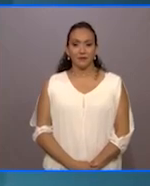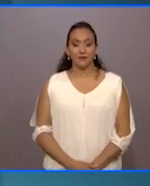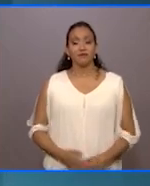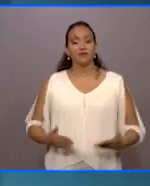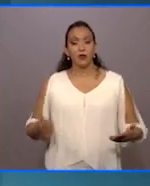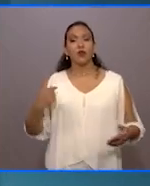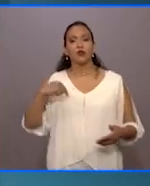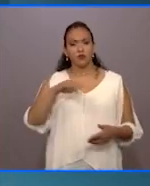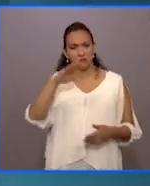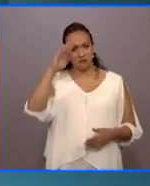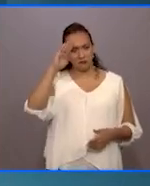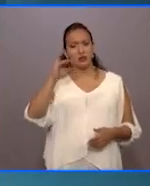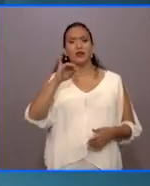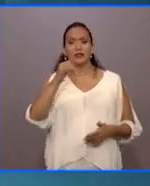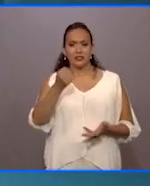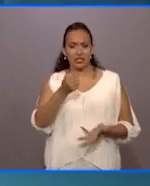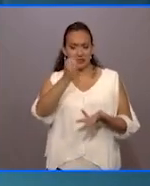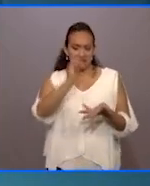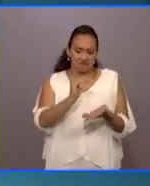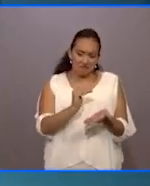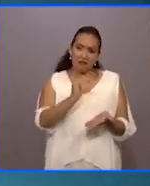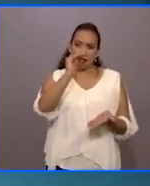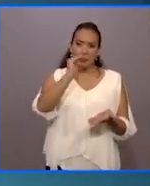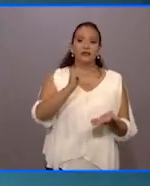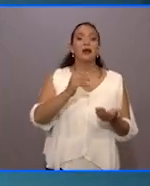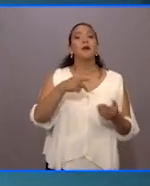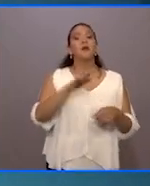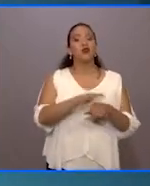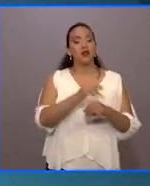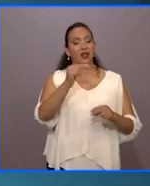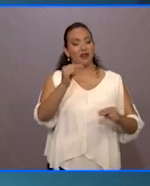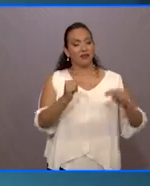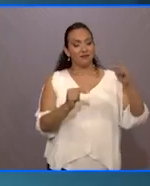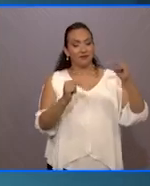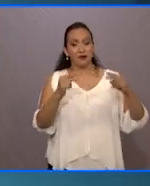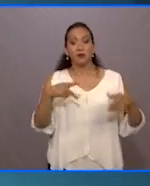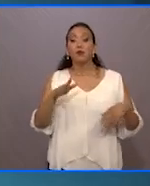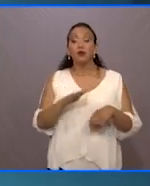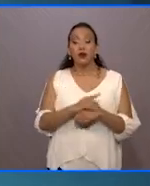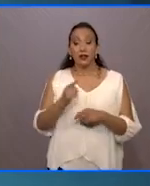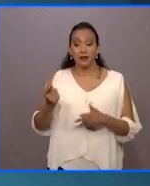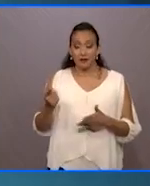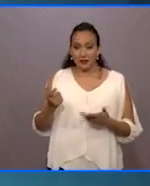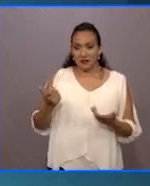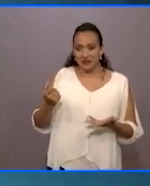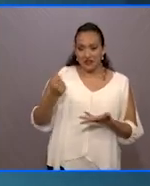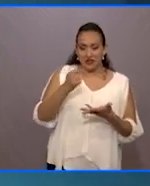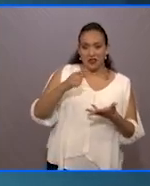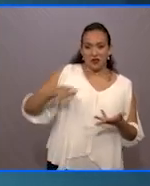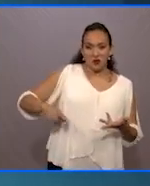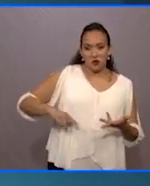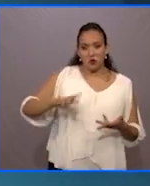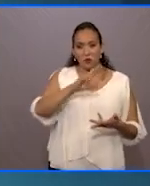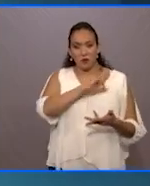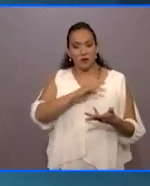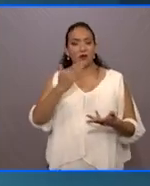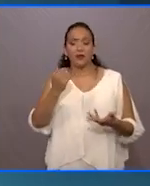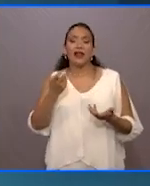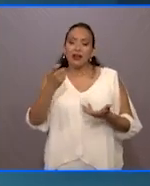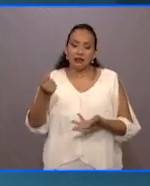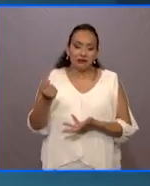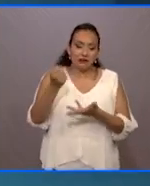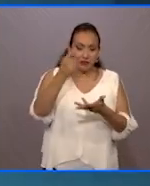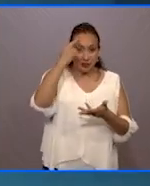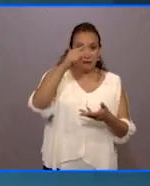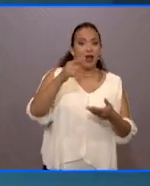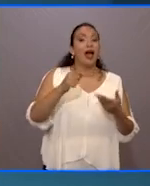Aumentar los topes de gastos en esta elección, en la que no hay financiamiento público ni privado, beneficia a las personas